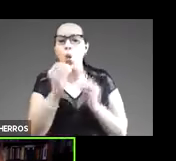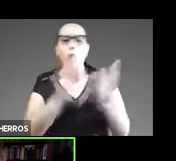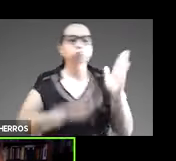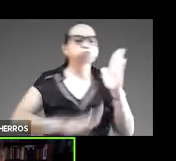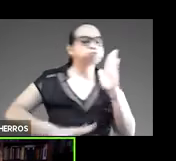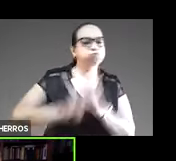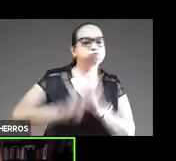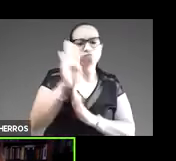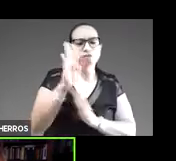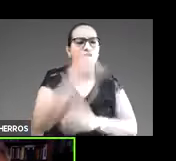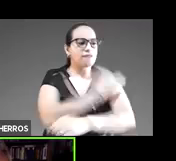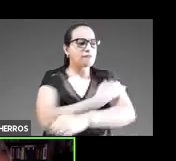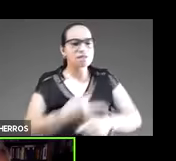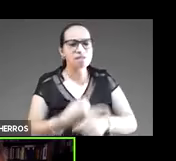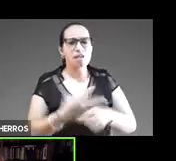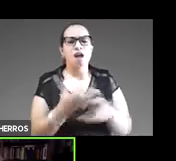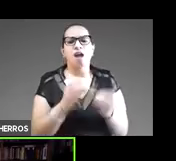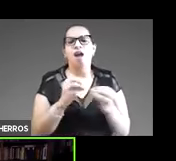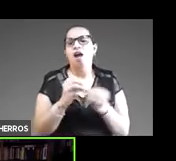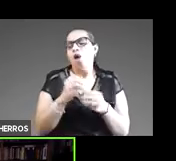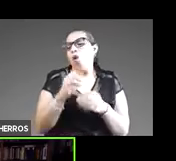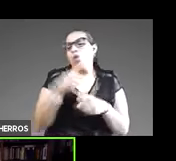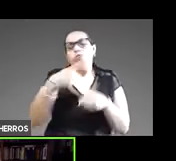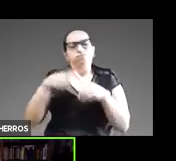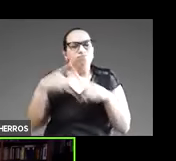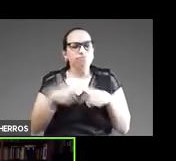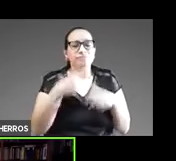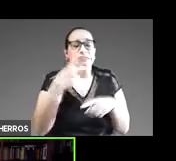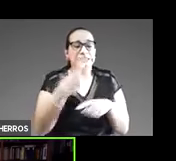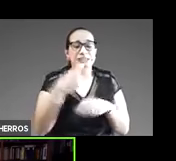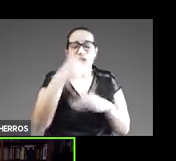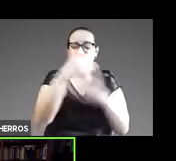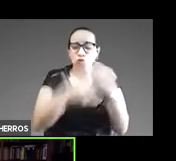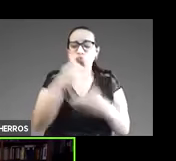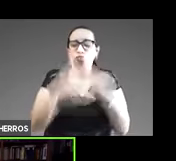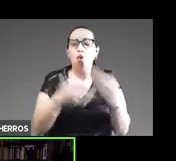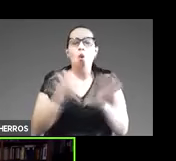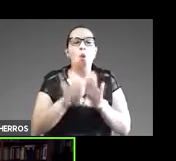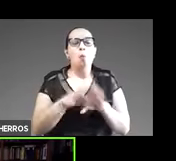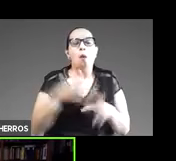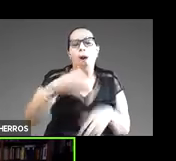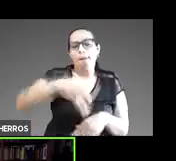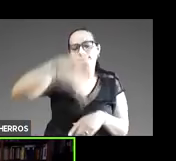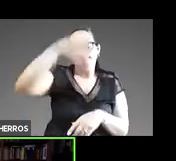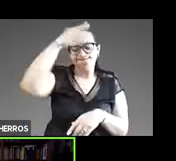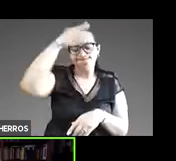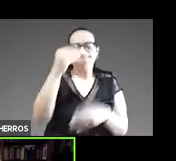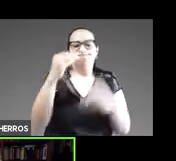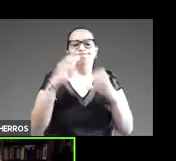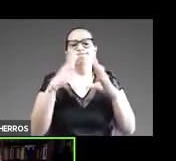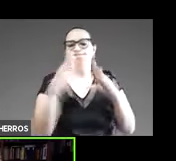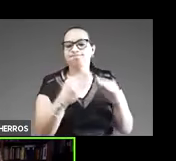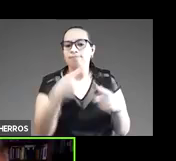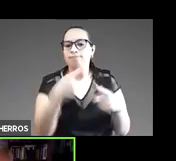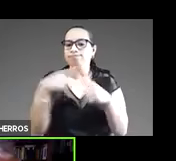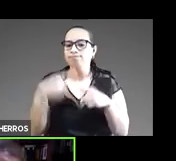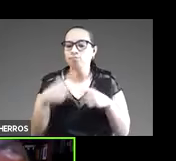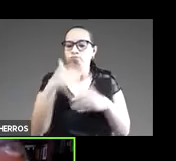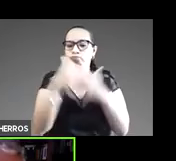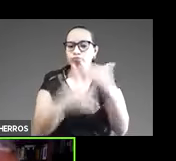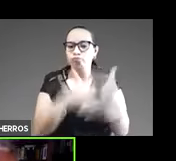emprendimientos familiares o individuales, pero es todo un proceso de formación y un proceso